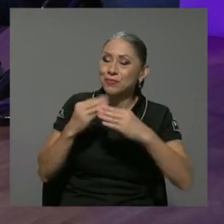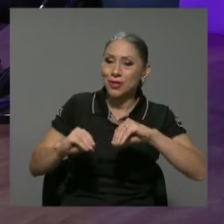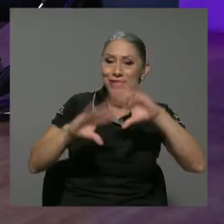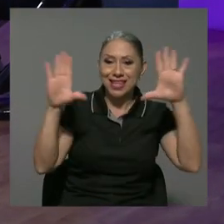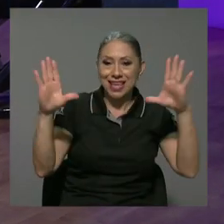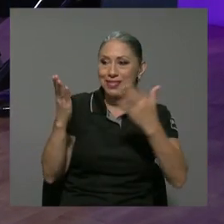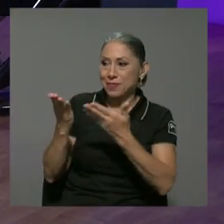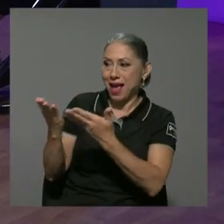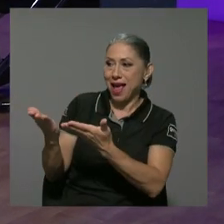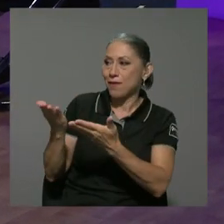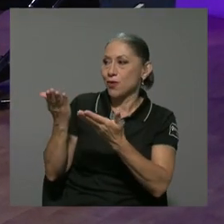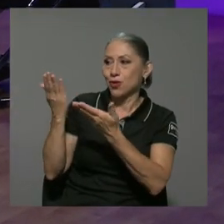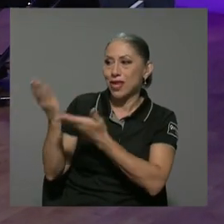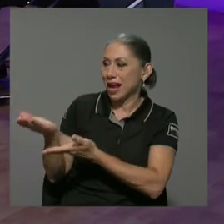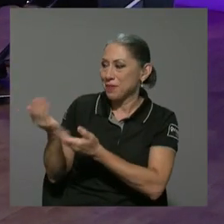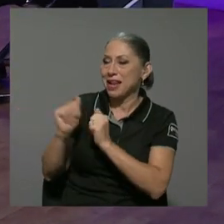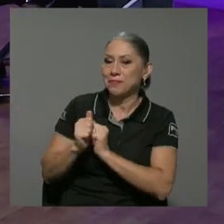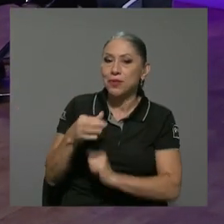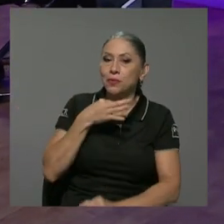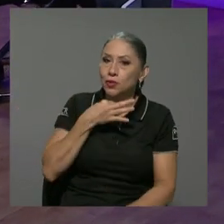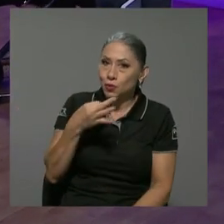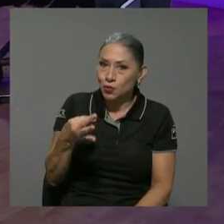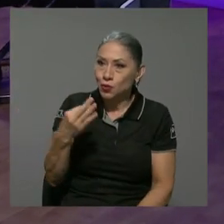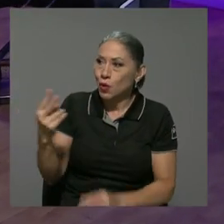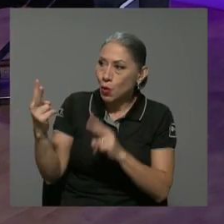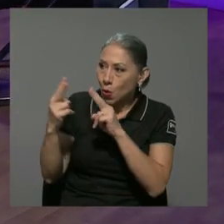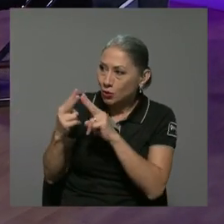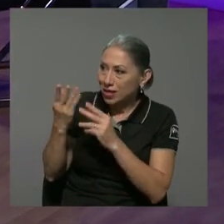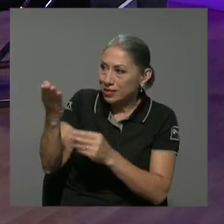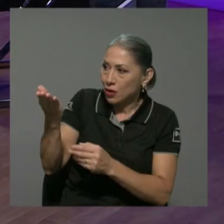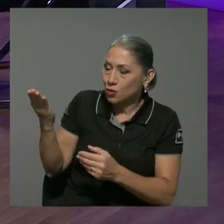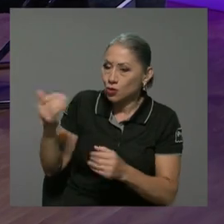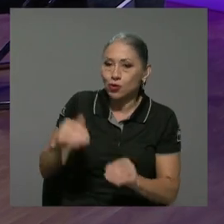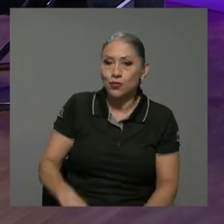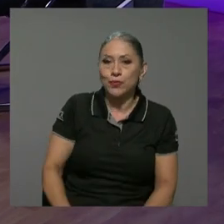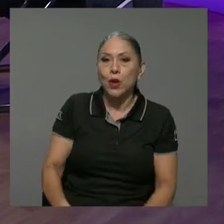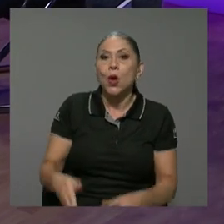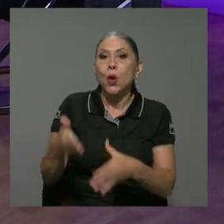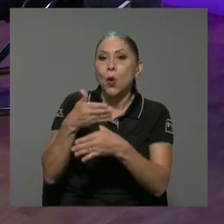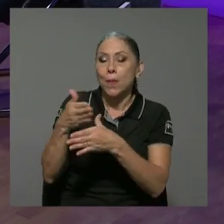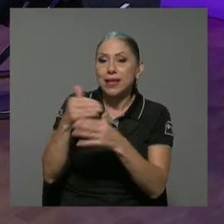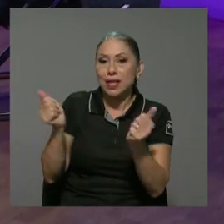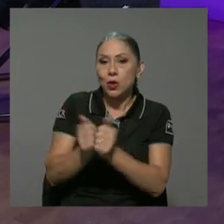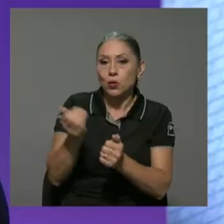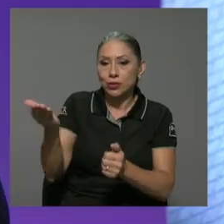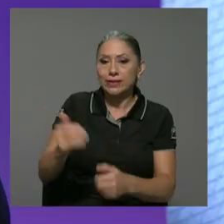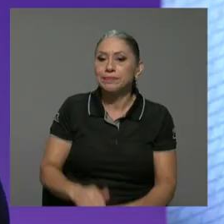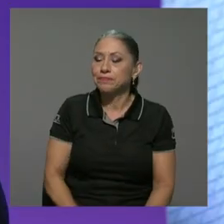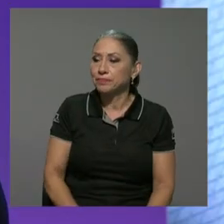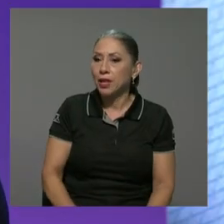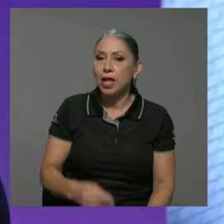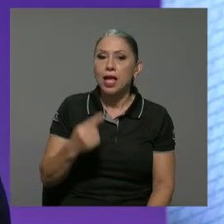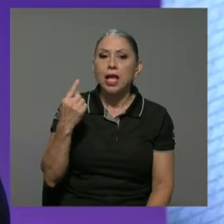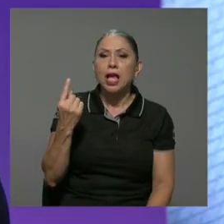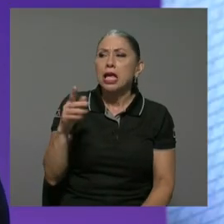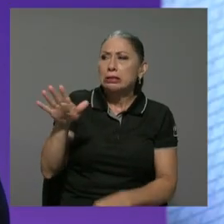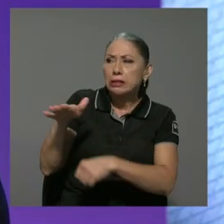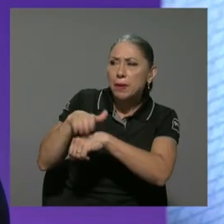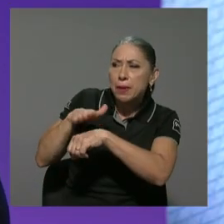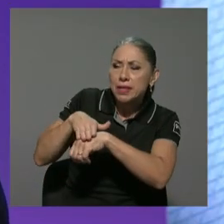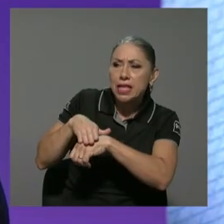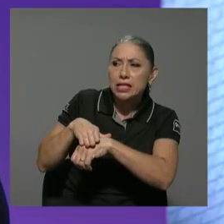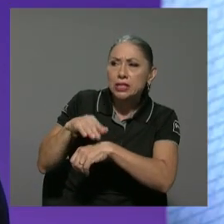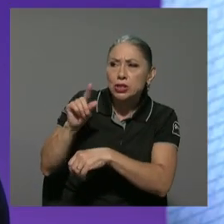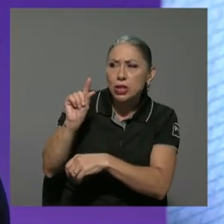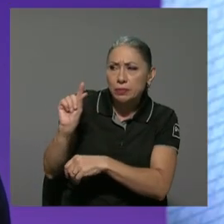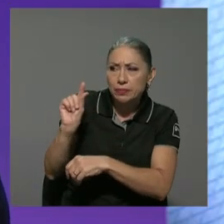a doña Carmela. Mucho gusto en conocerlos a los dos, compartir este espacio. Solamente, si me permitís, Pablo, un